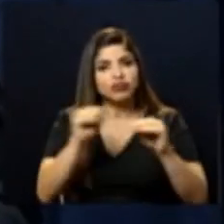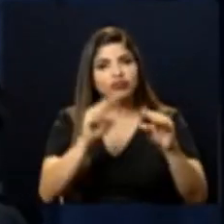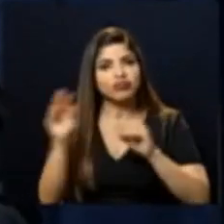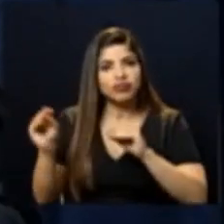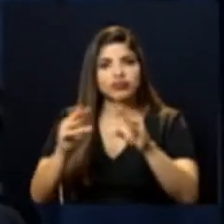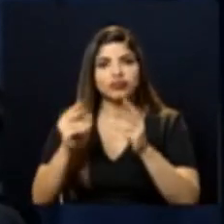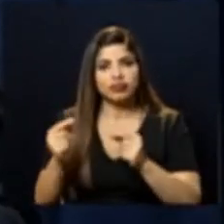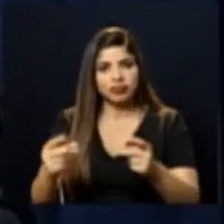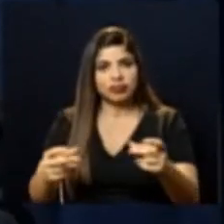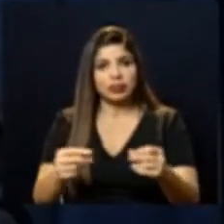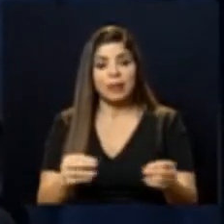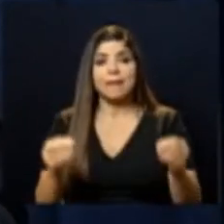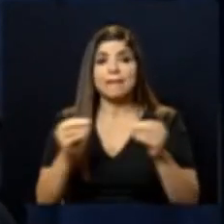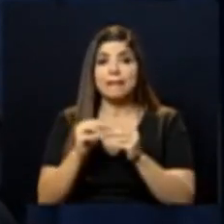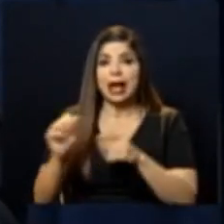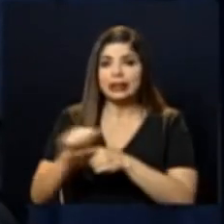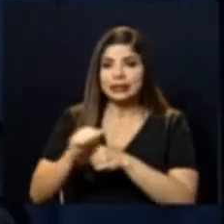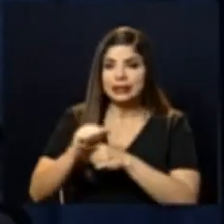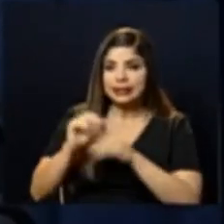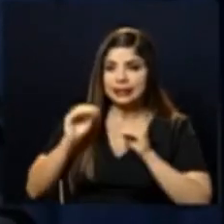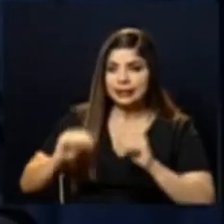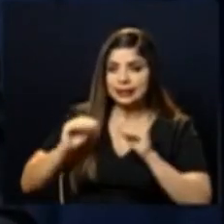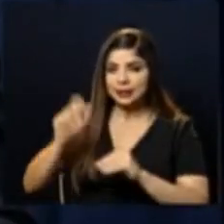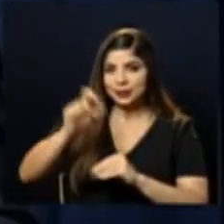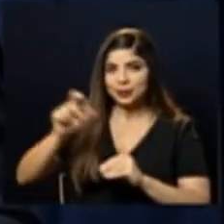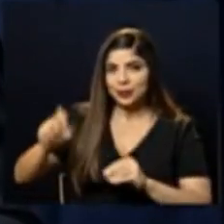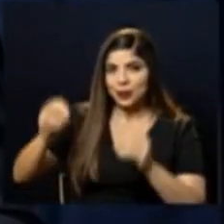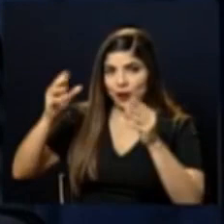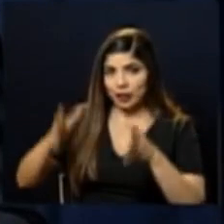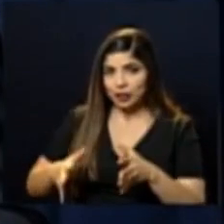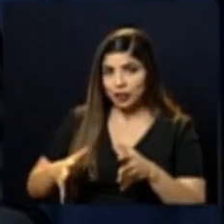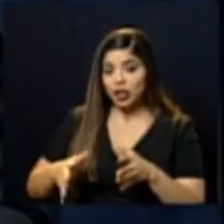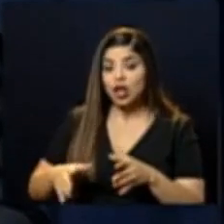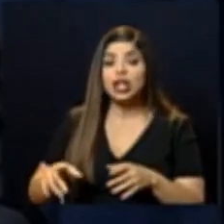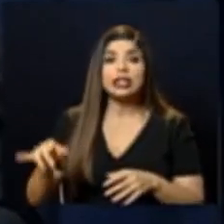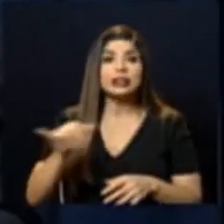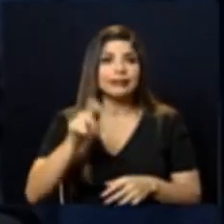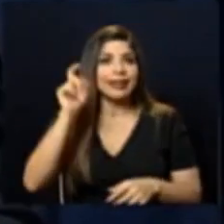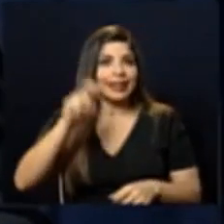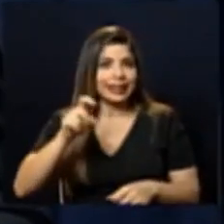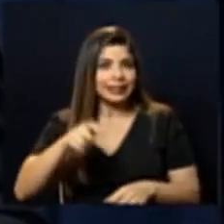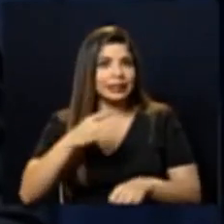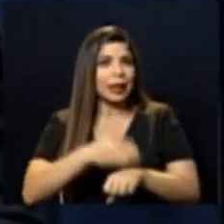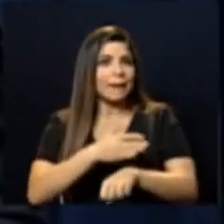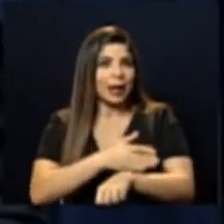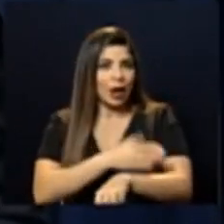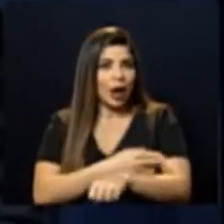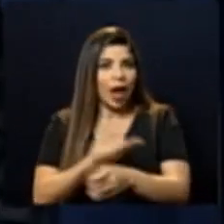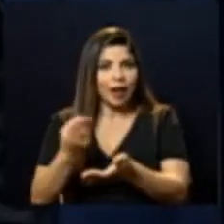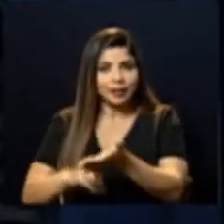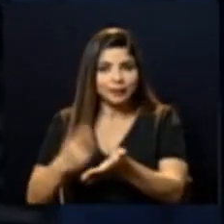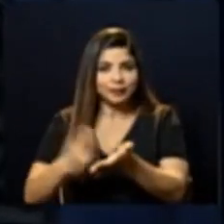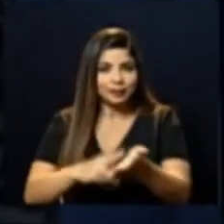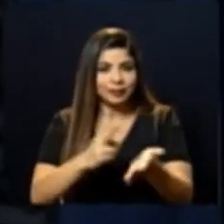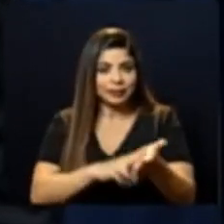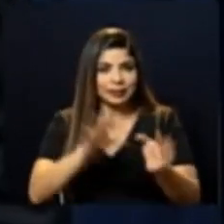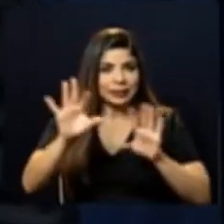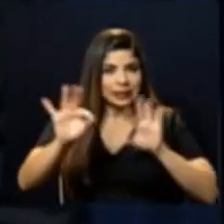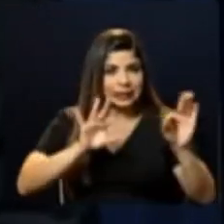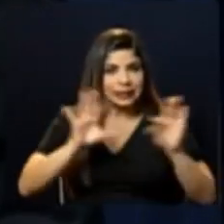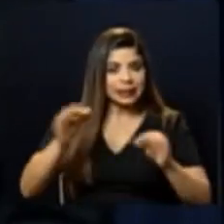Se capacitará más a las maestras y maestros y se deberá mejorar su reclutamiento y